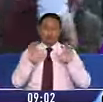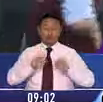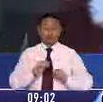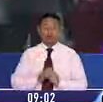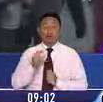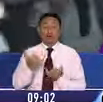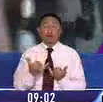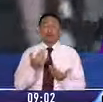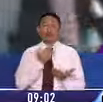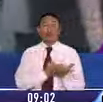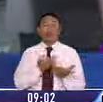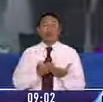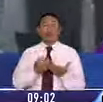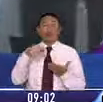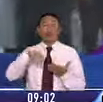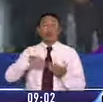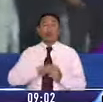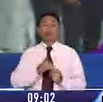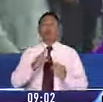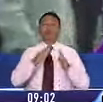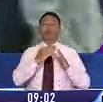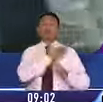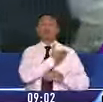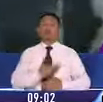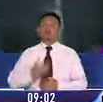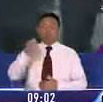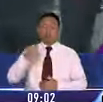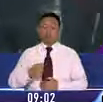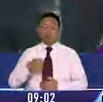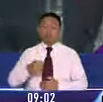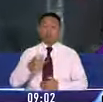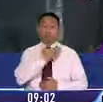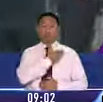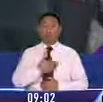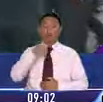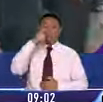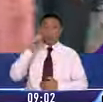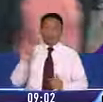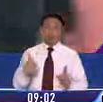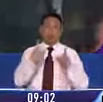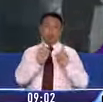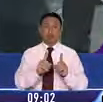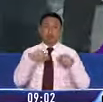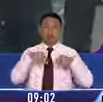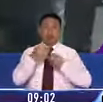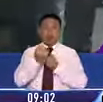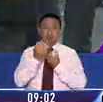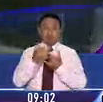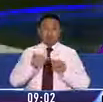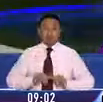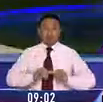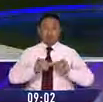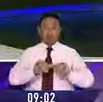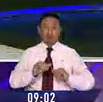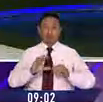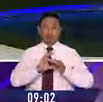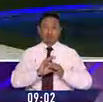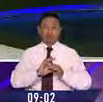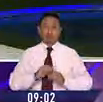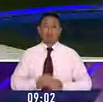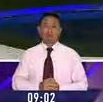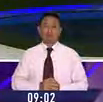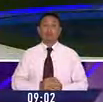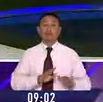una reunión de gabinete acá en el Palacio de Carondelet con la presencia del presidente Guillermo Lasso. Con esta información seguimos con ustedes en